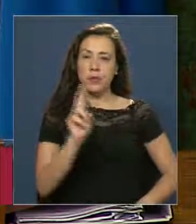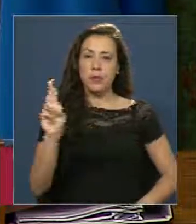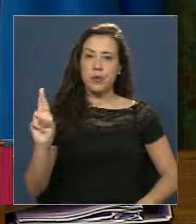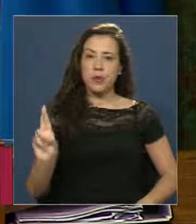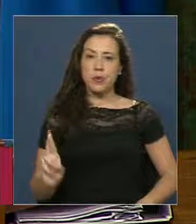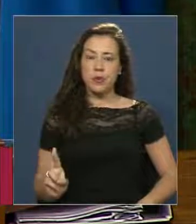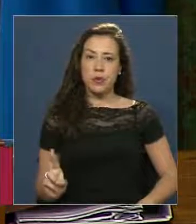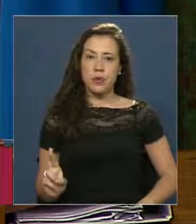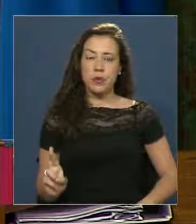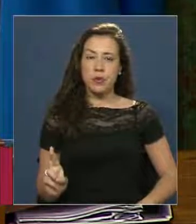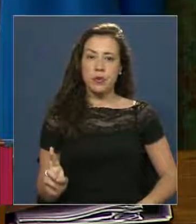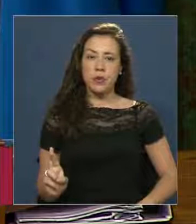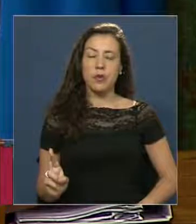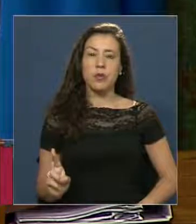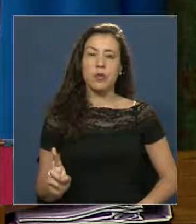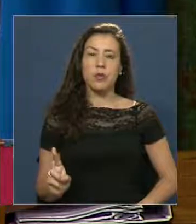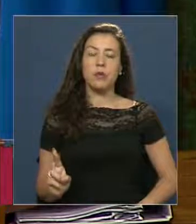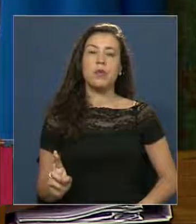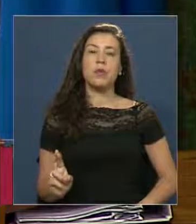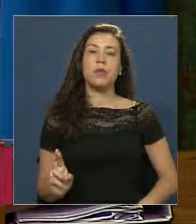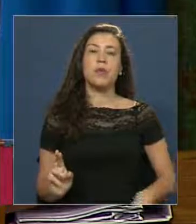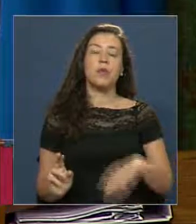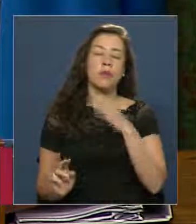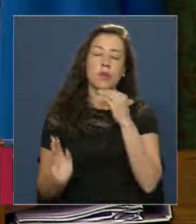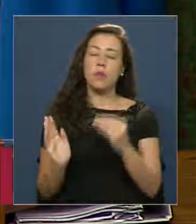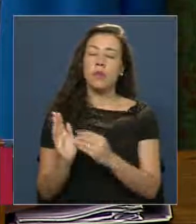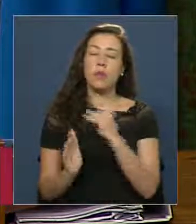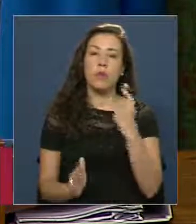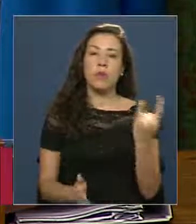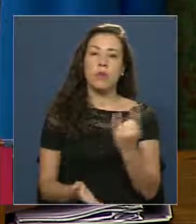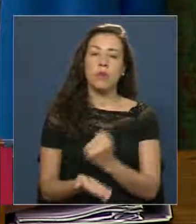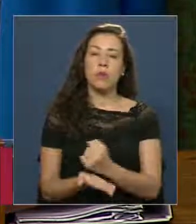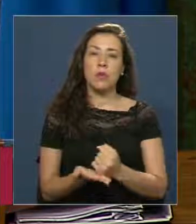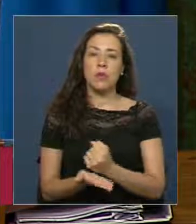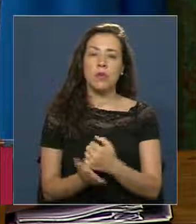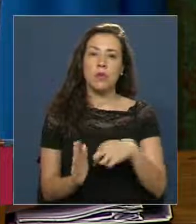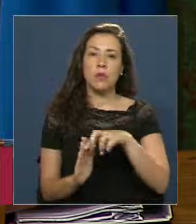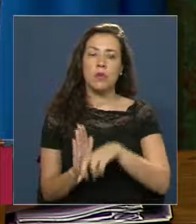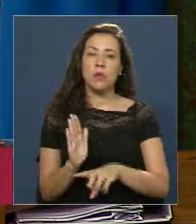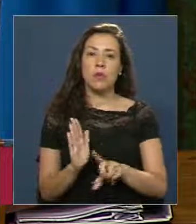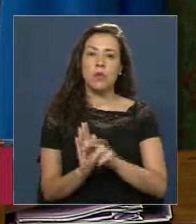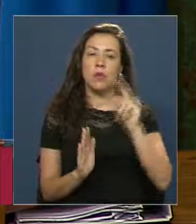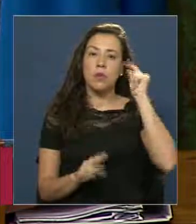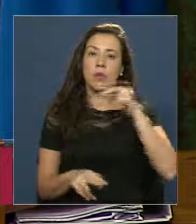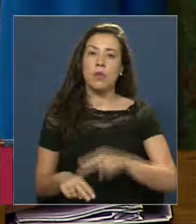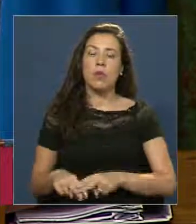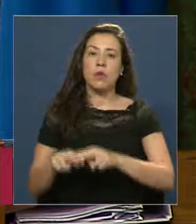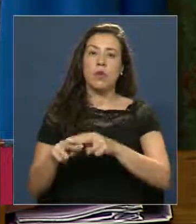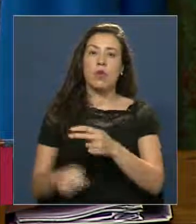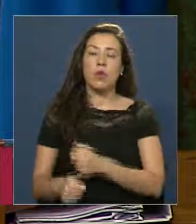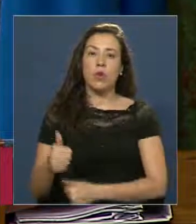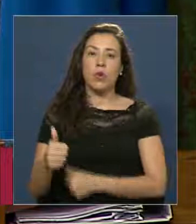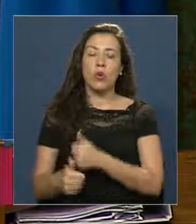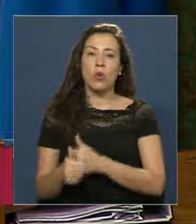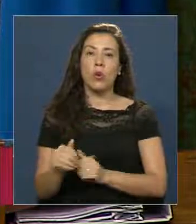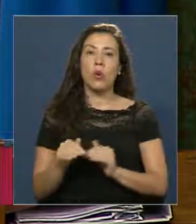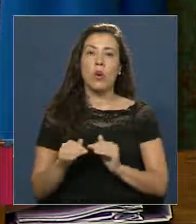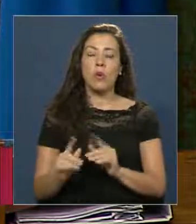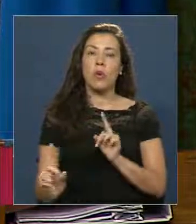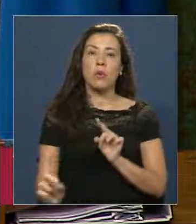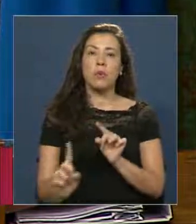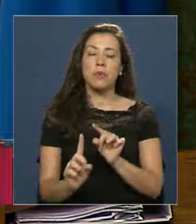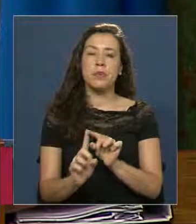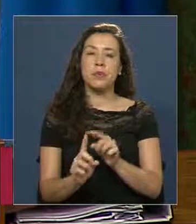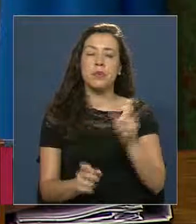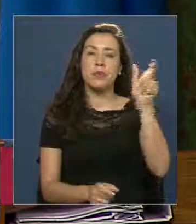República que haga presente y califique con urgencia la tramitación del proyecto de ley que crea el fondo concursable de apoyo directo